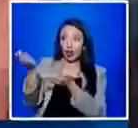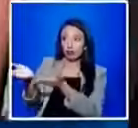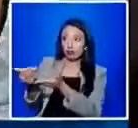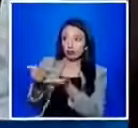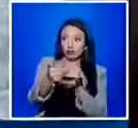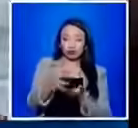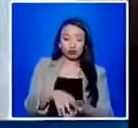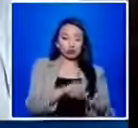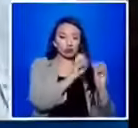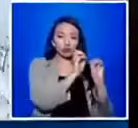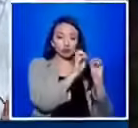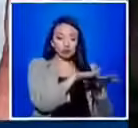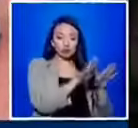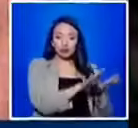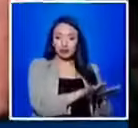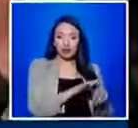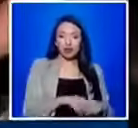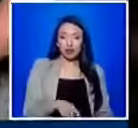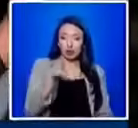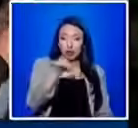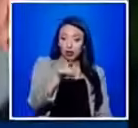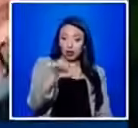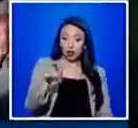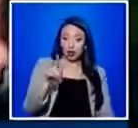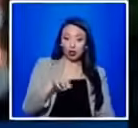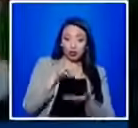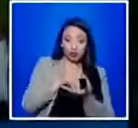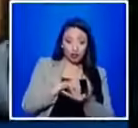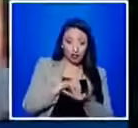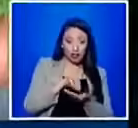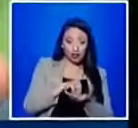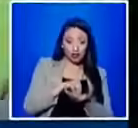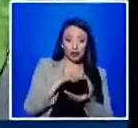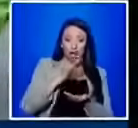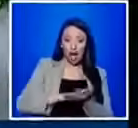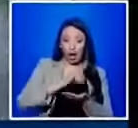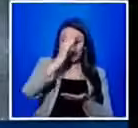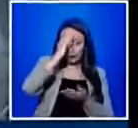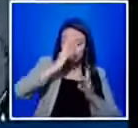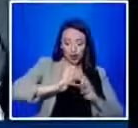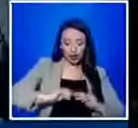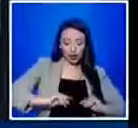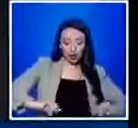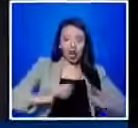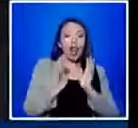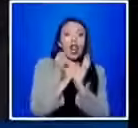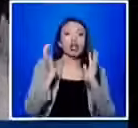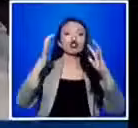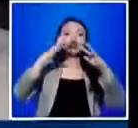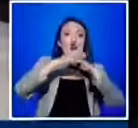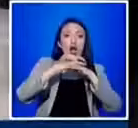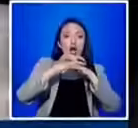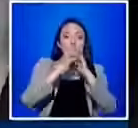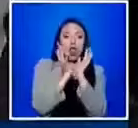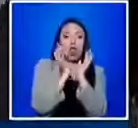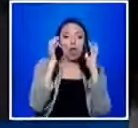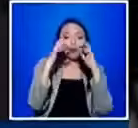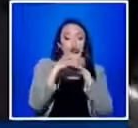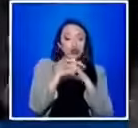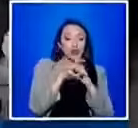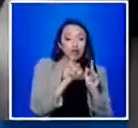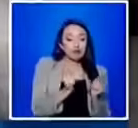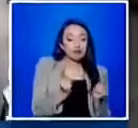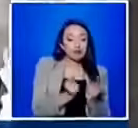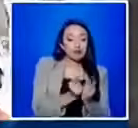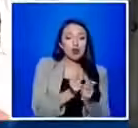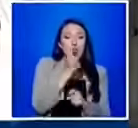nuestras composteras. Como puedes ver, ellos van sembrando todas nuestras plantitas de lechuga. Y son plantas de ciclo